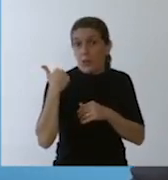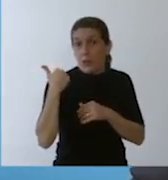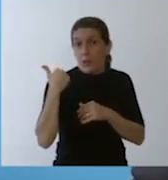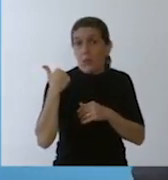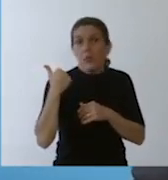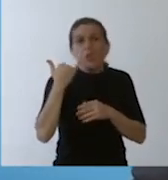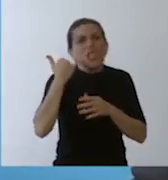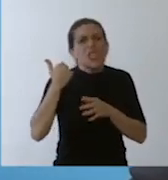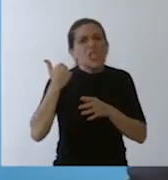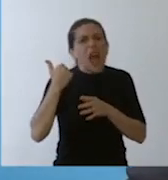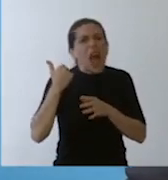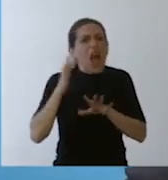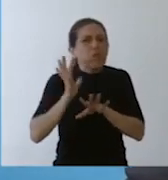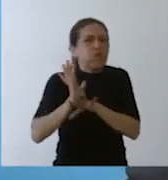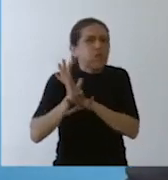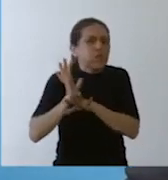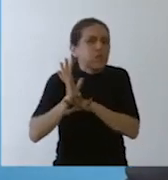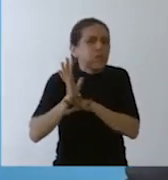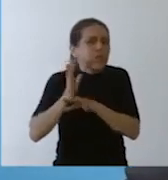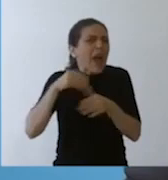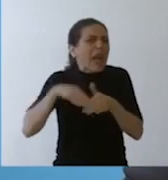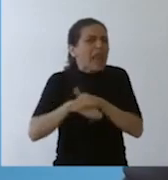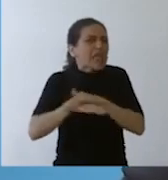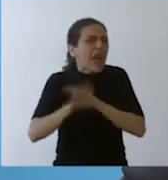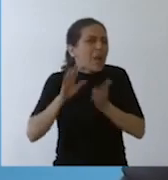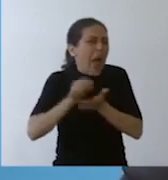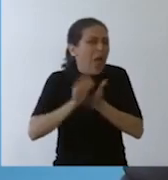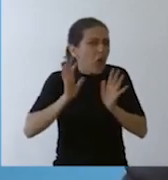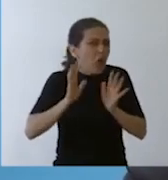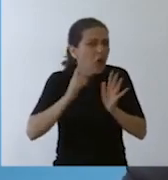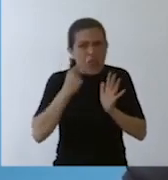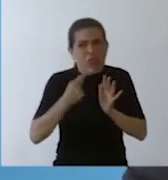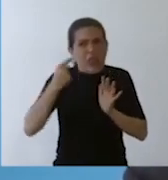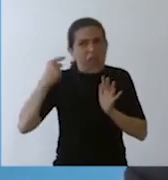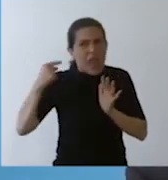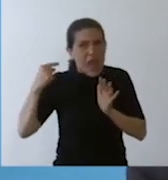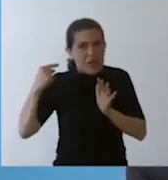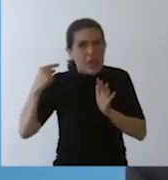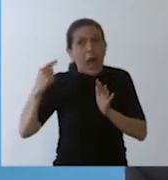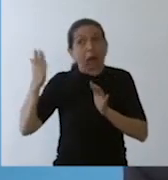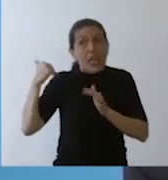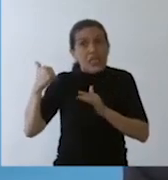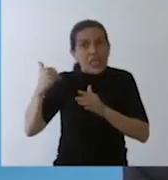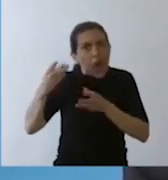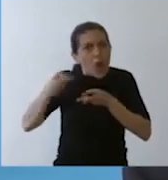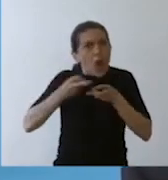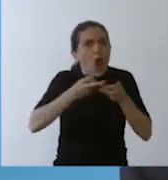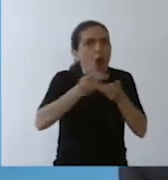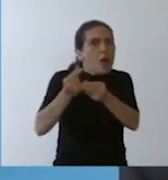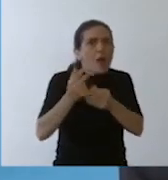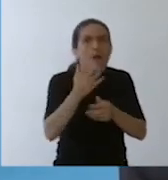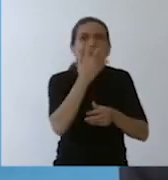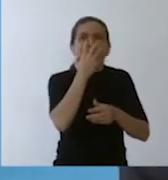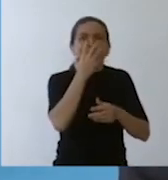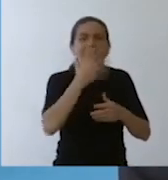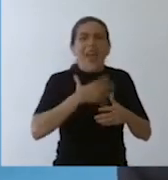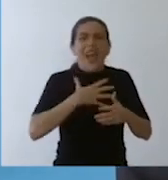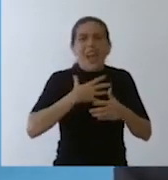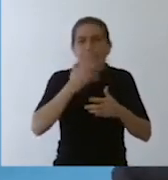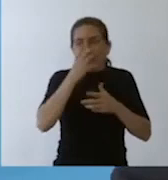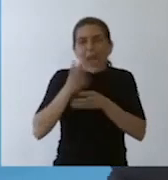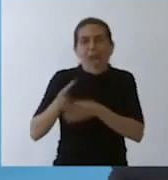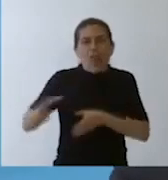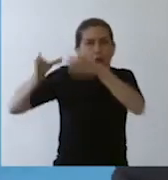habíamos reservado en realidad lo que podíamos reservar hace unos días, y ayer compramos todos los respiradores que había en el país